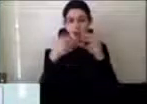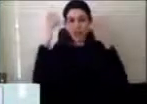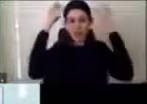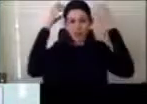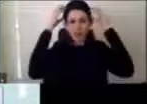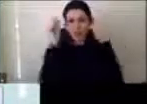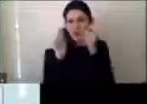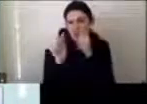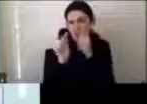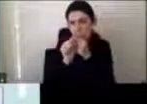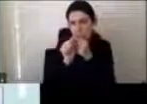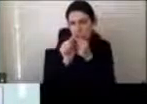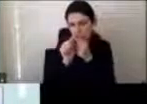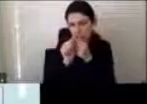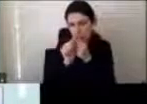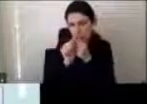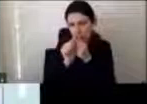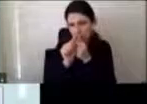cercanas,